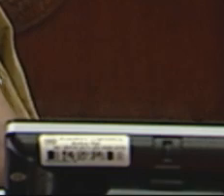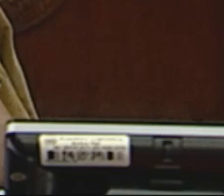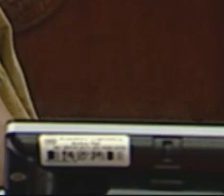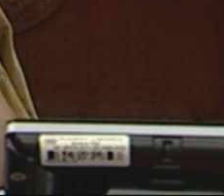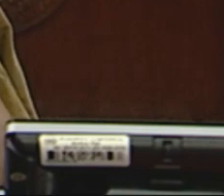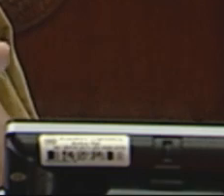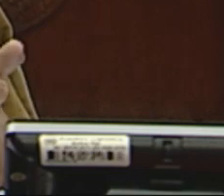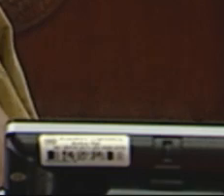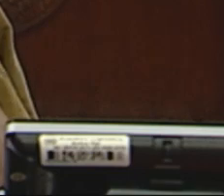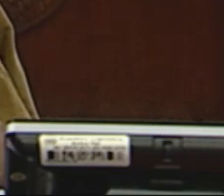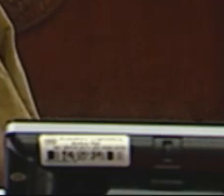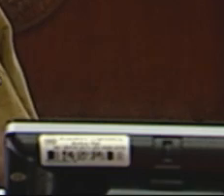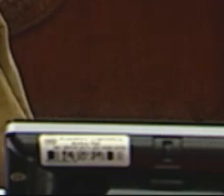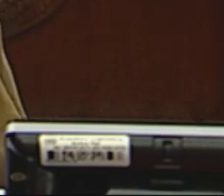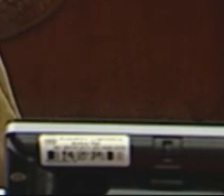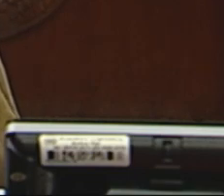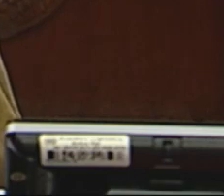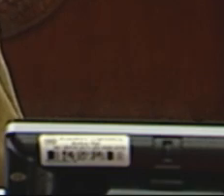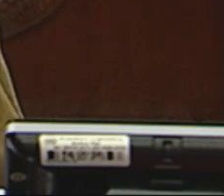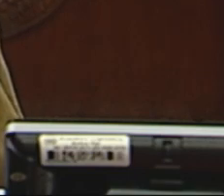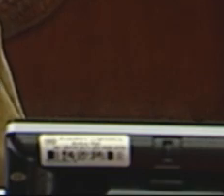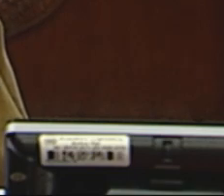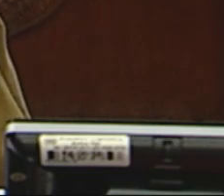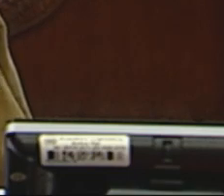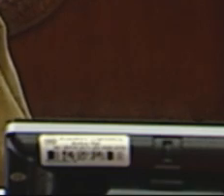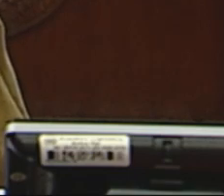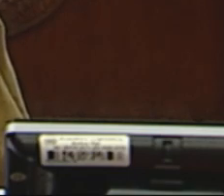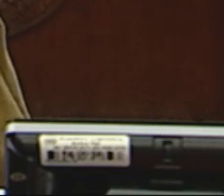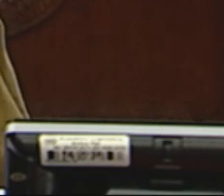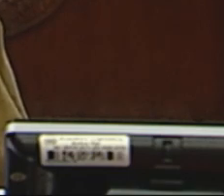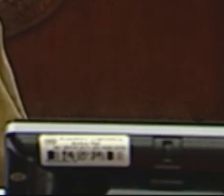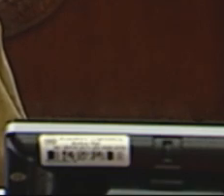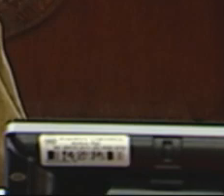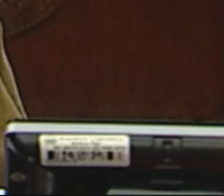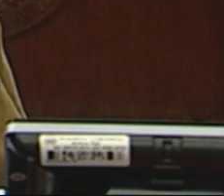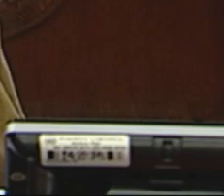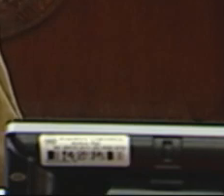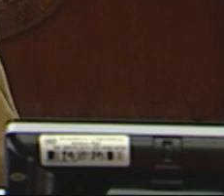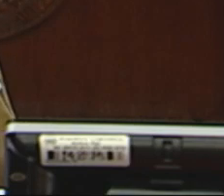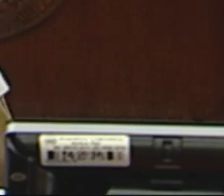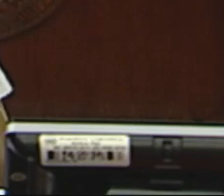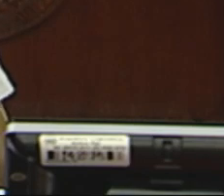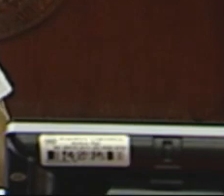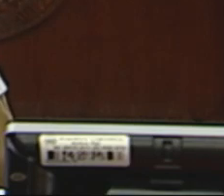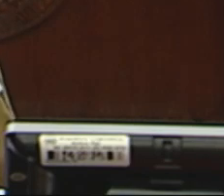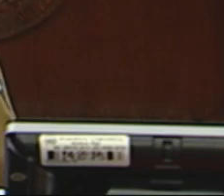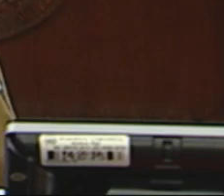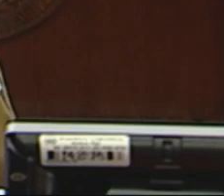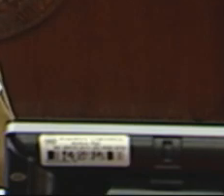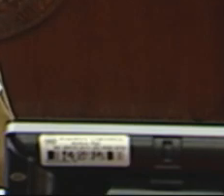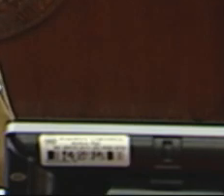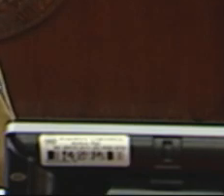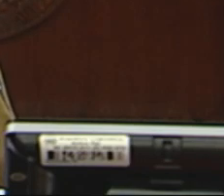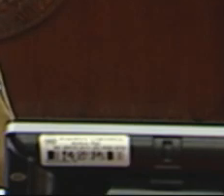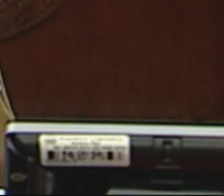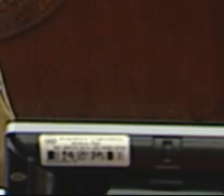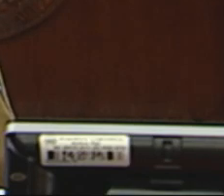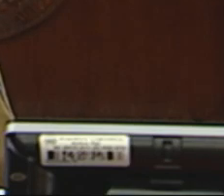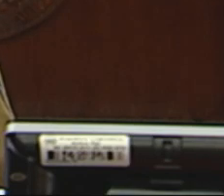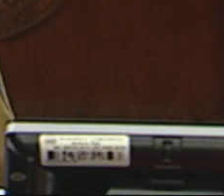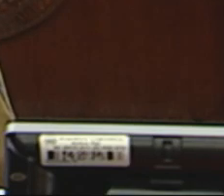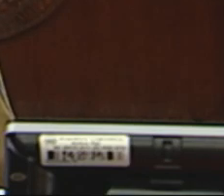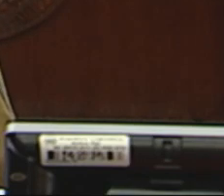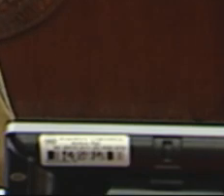un lugar para lavarse las manos. Si no hay disponibilidad inmediata de agua y jabón, proveer toallas de mano que contengan al menos